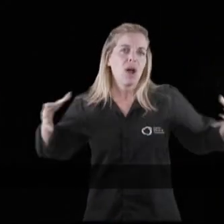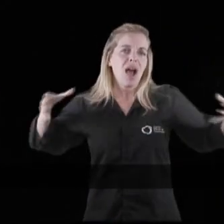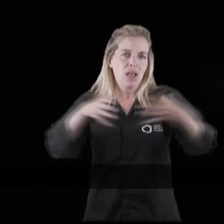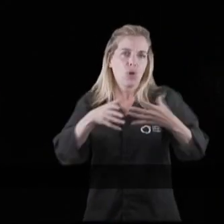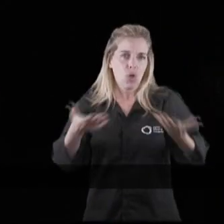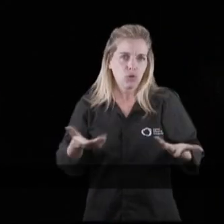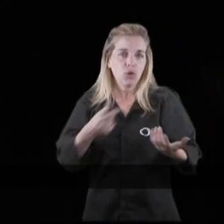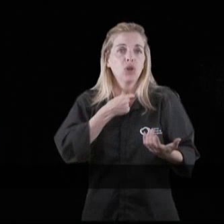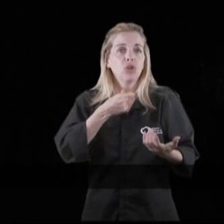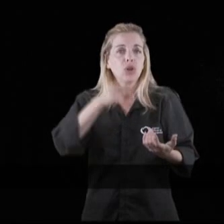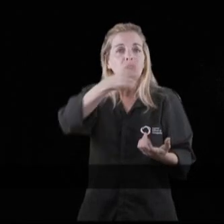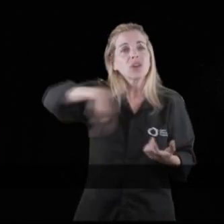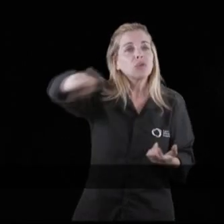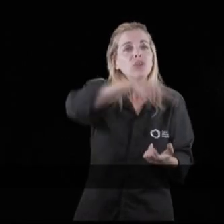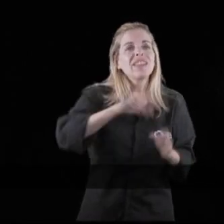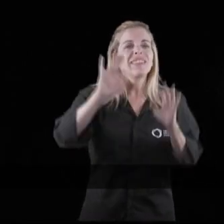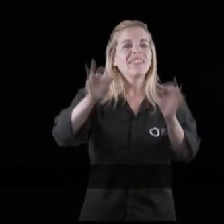Yo lo que quiero es que tengan la certeza